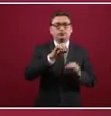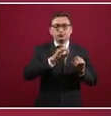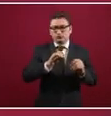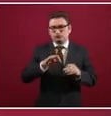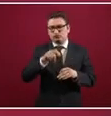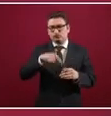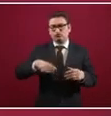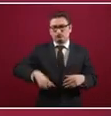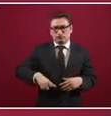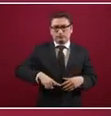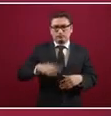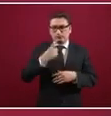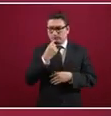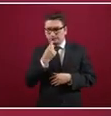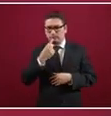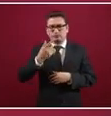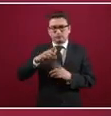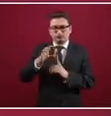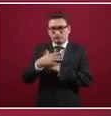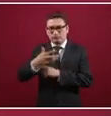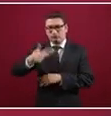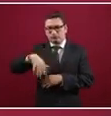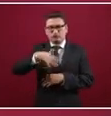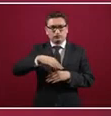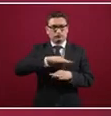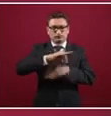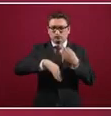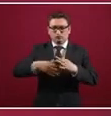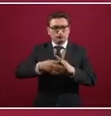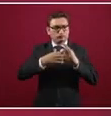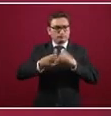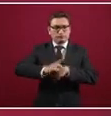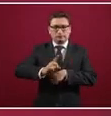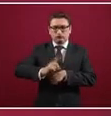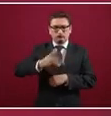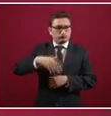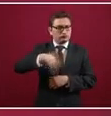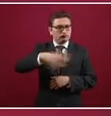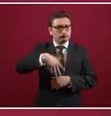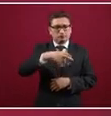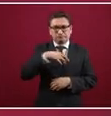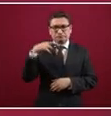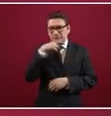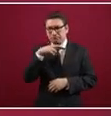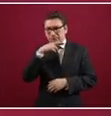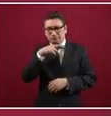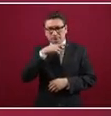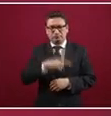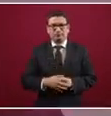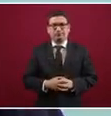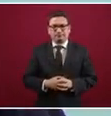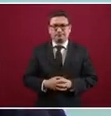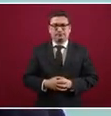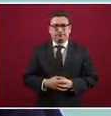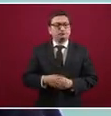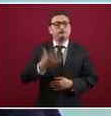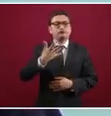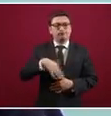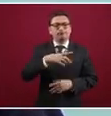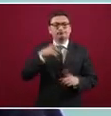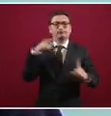búsquedas y las policías trabajamos cotidianamente en la búsqueda inmediata búsqueda búsqueda con vida